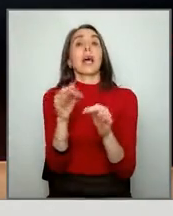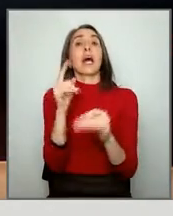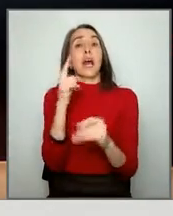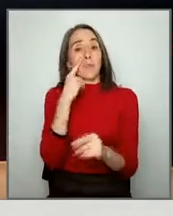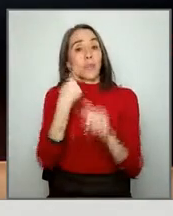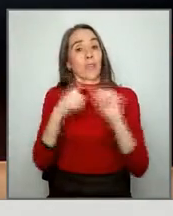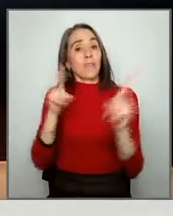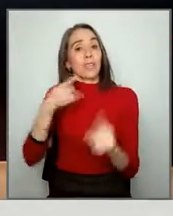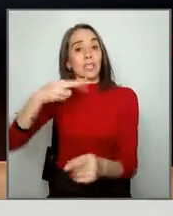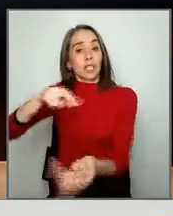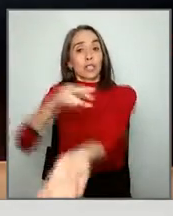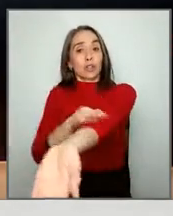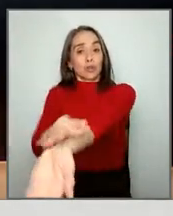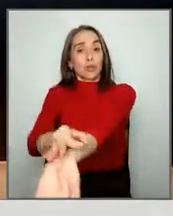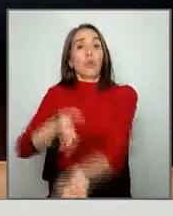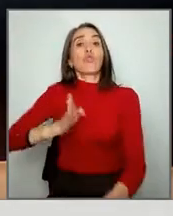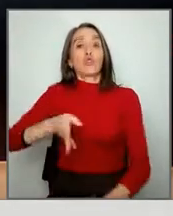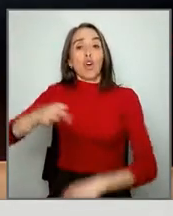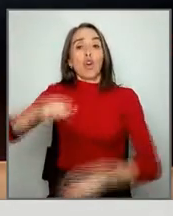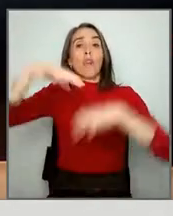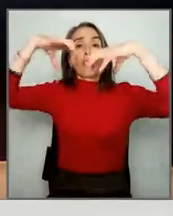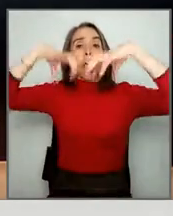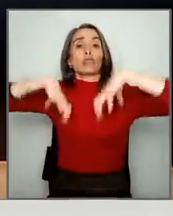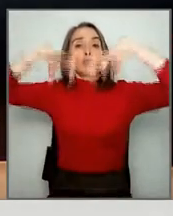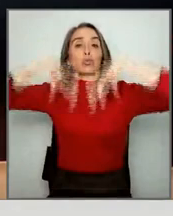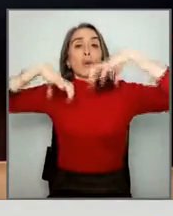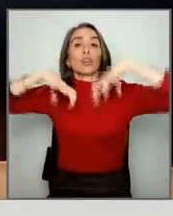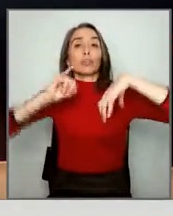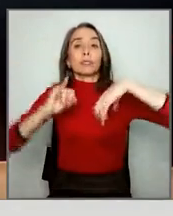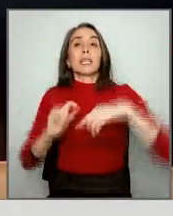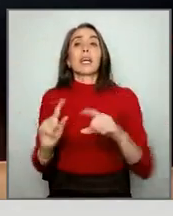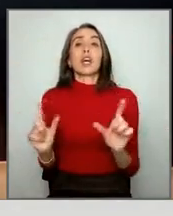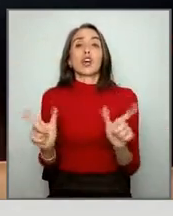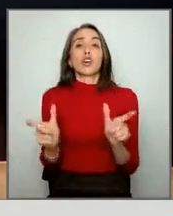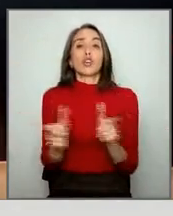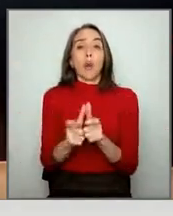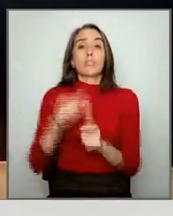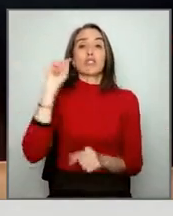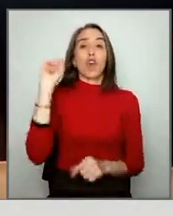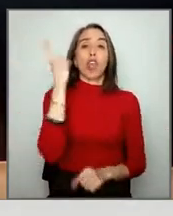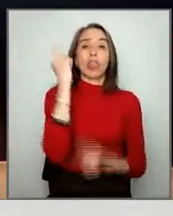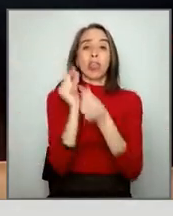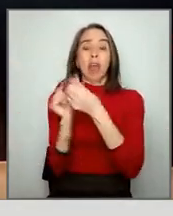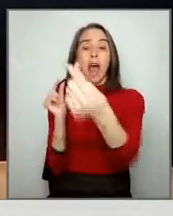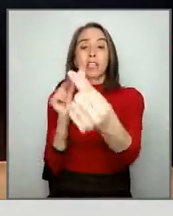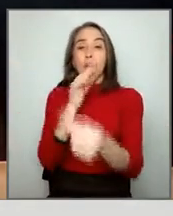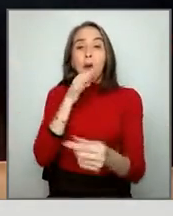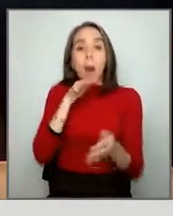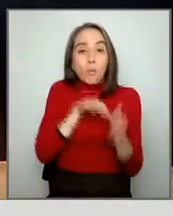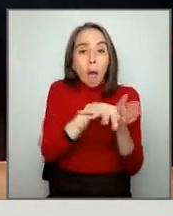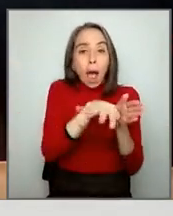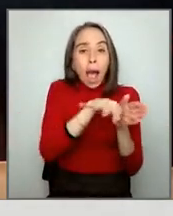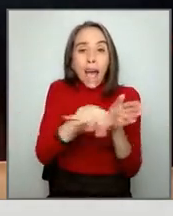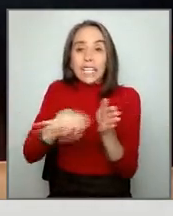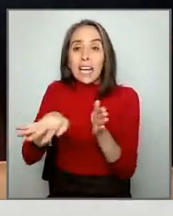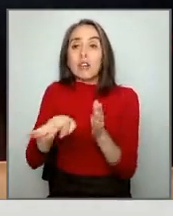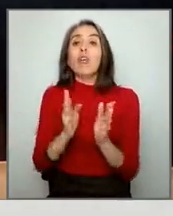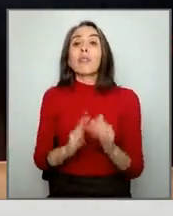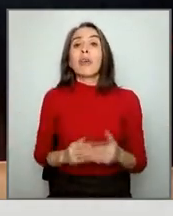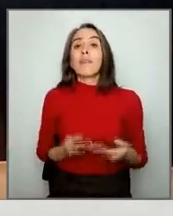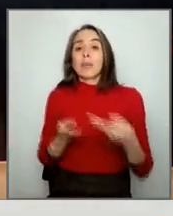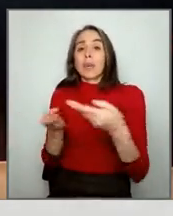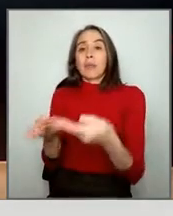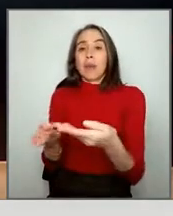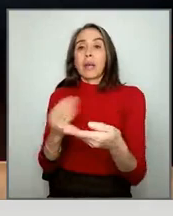todavía llueve y por lo tanto la Comisión Nacional de riesgo tendrá que colocar a disposición los instrumentos para que se sigan